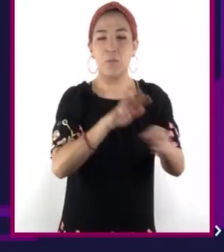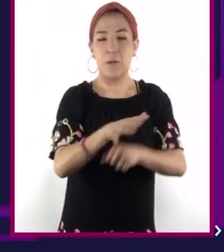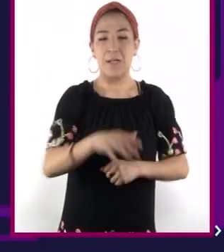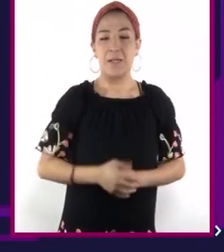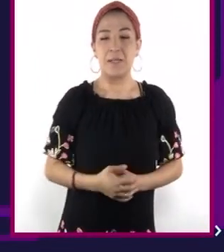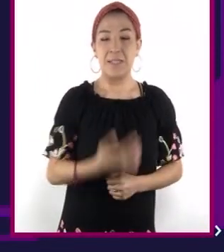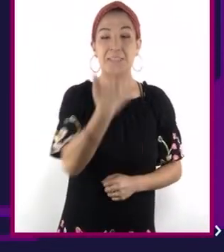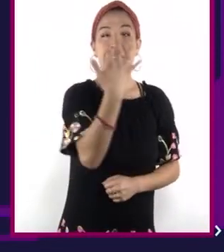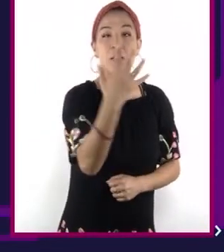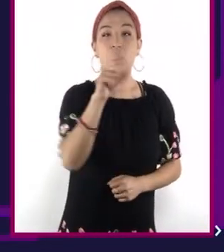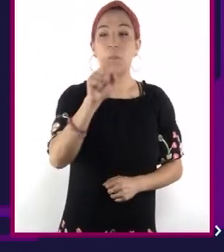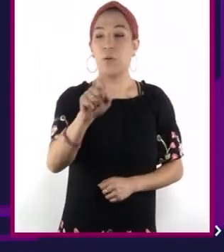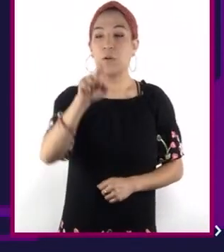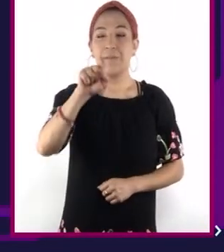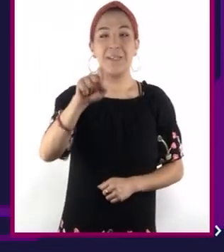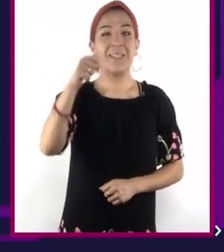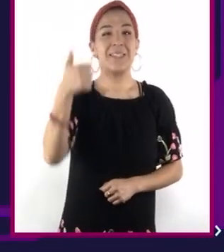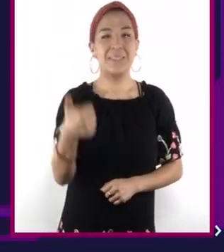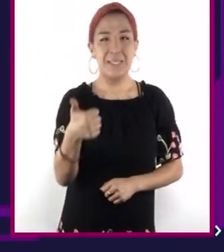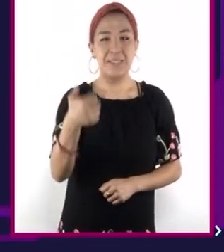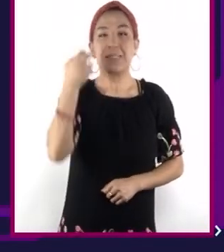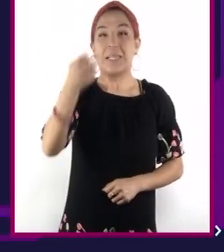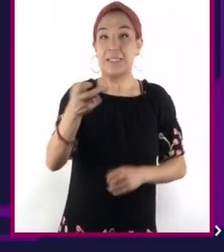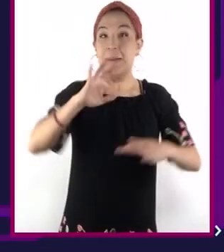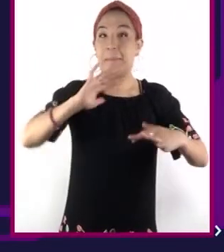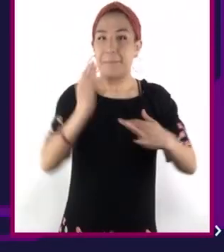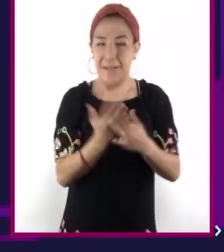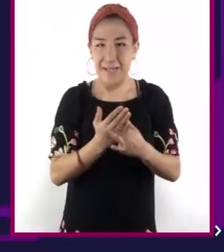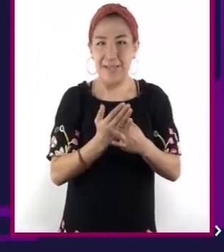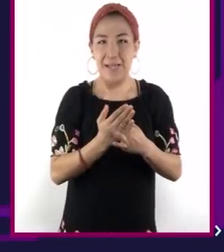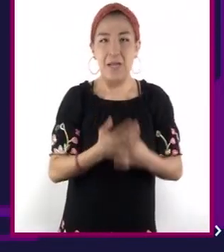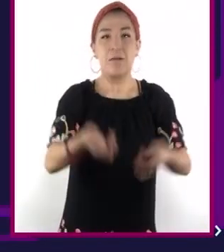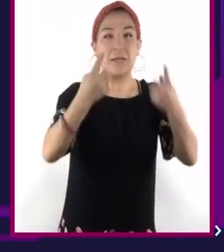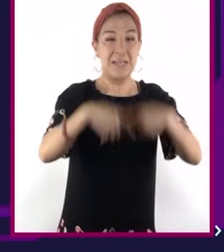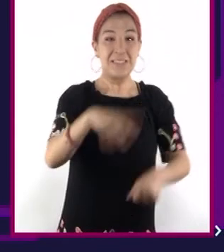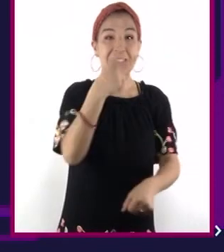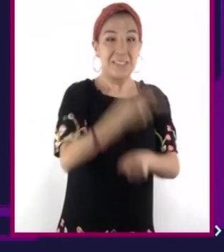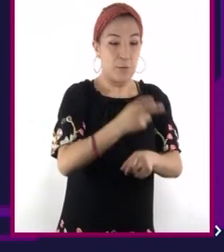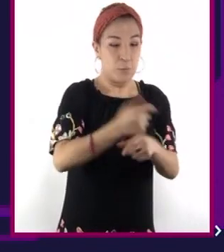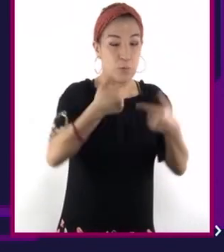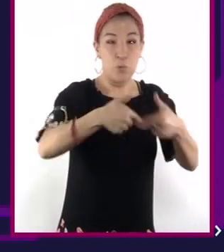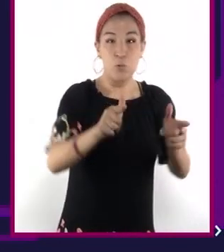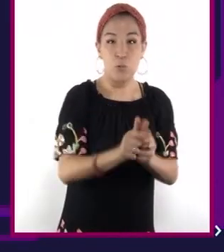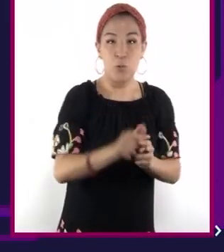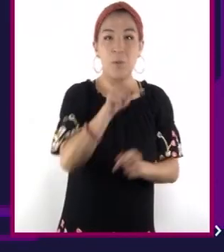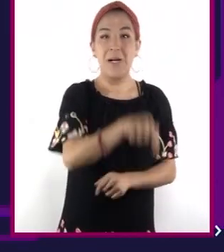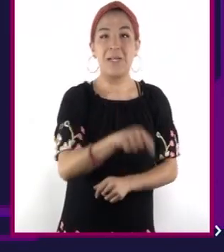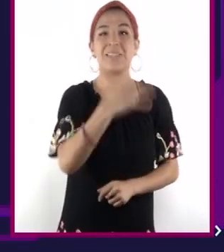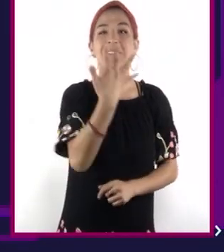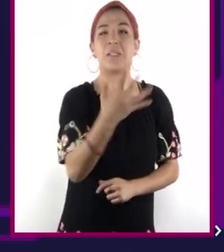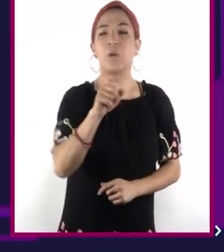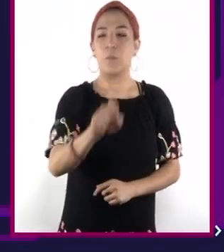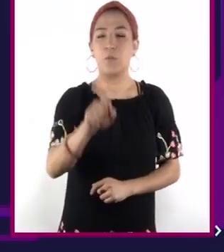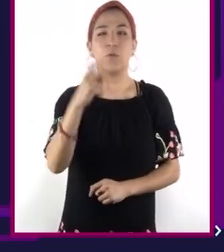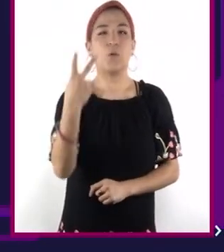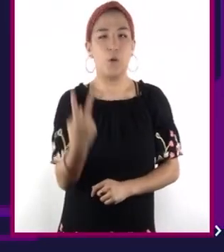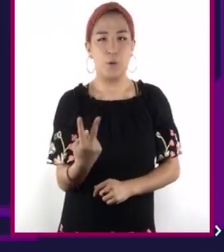es 5.26, mientras que la media del segundo conjunto es